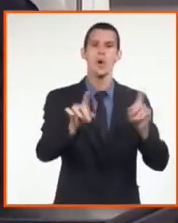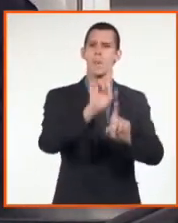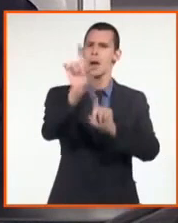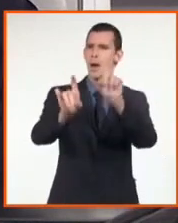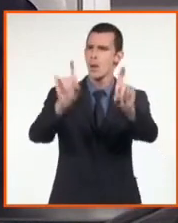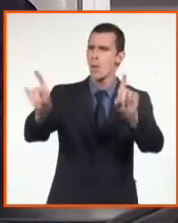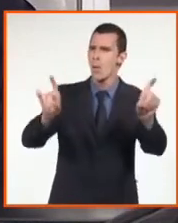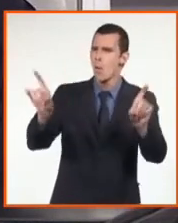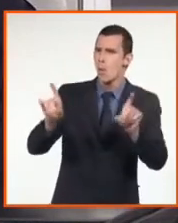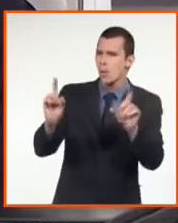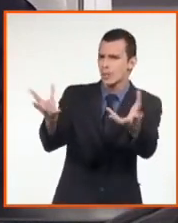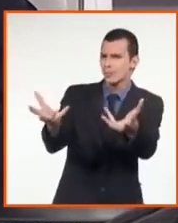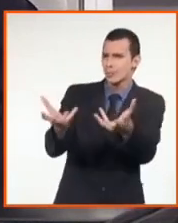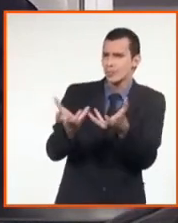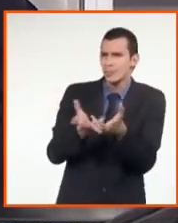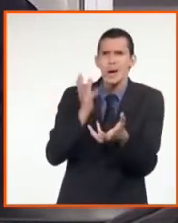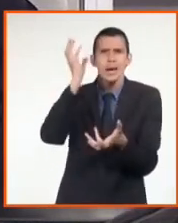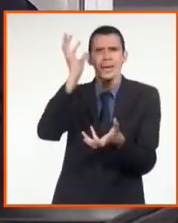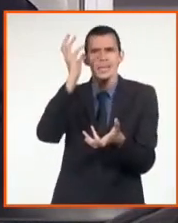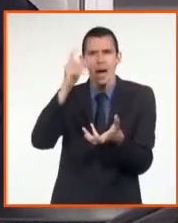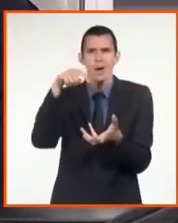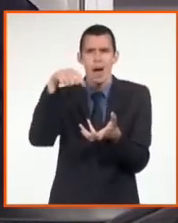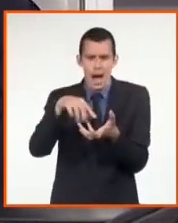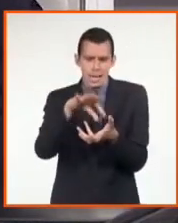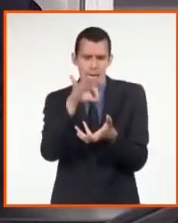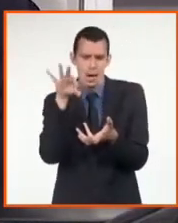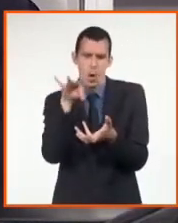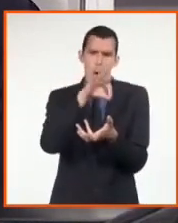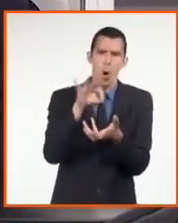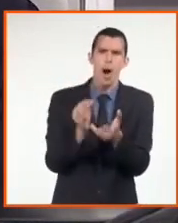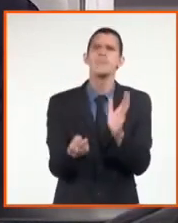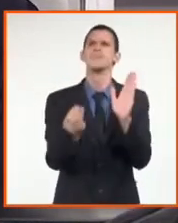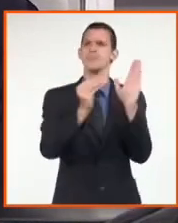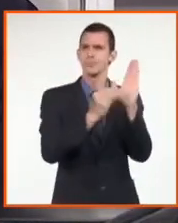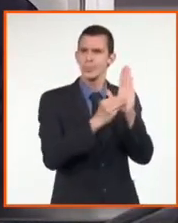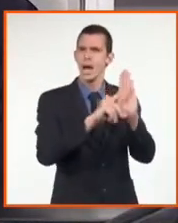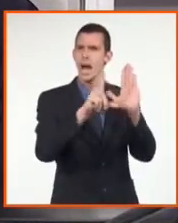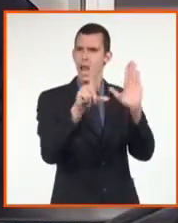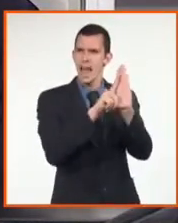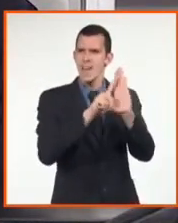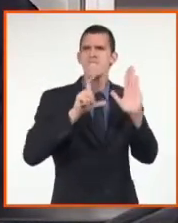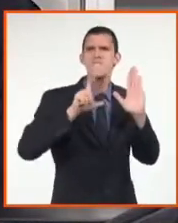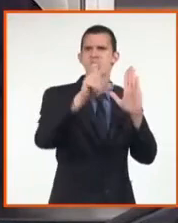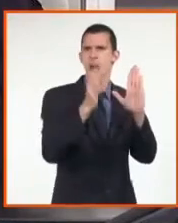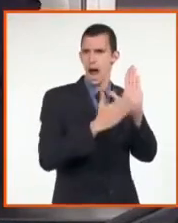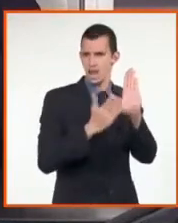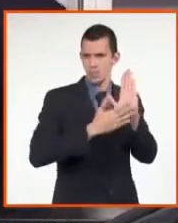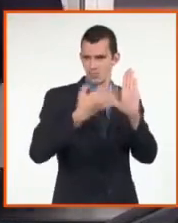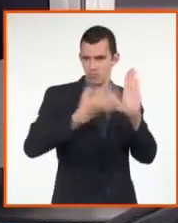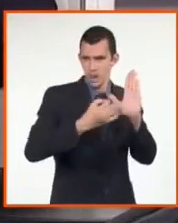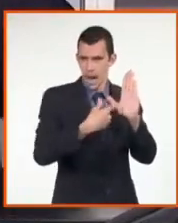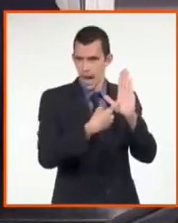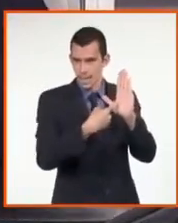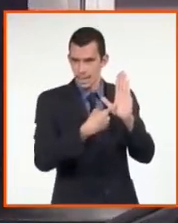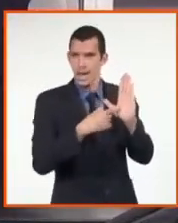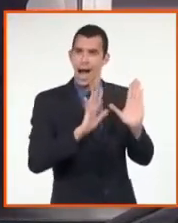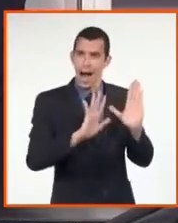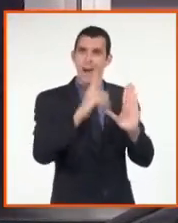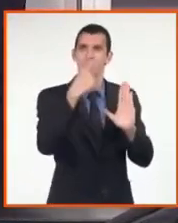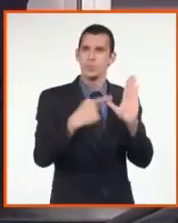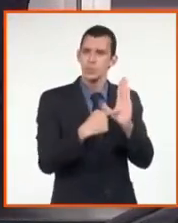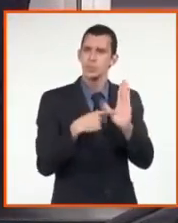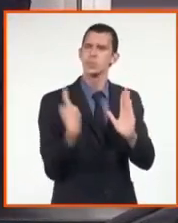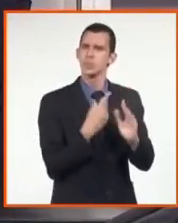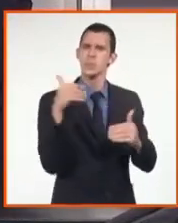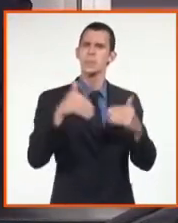dos tuvimos resultados satisfactorios eso implicó todo un trabajo extenso no tan extenso como el